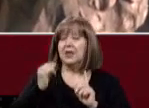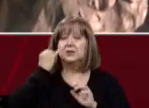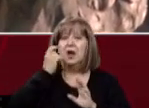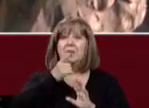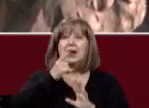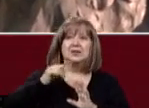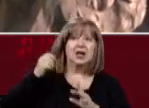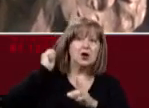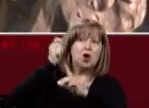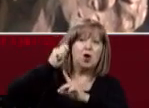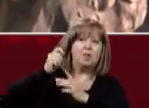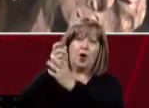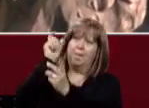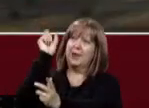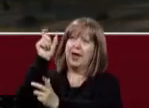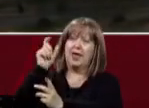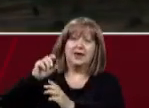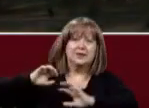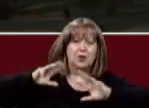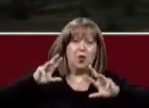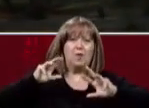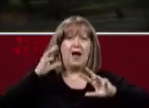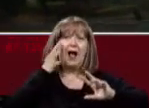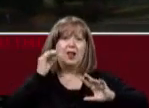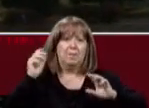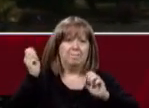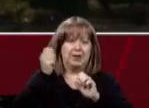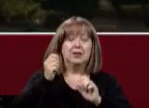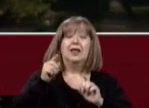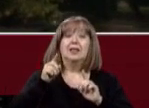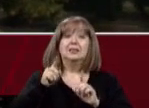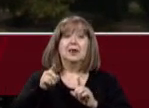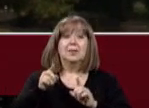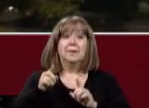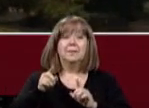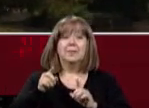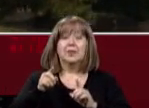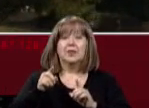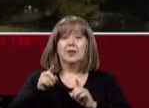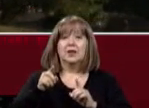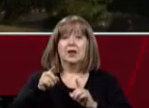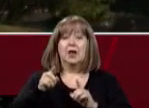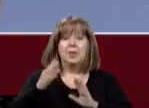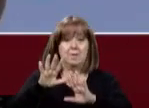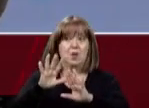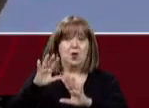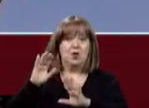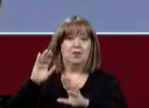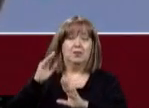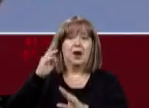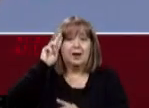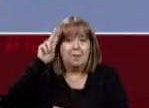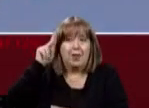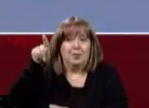vandalismo, entonces también se va a recuperar lo que es todo lo que es la escultura